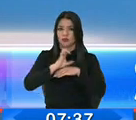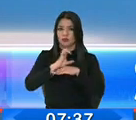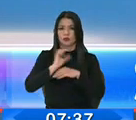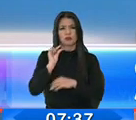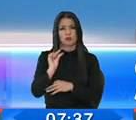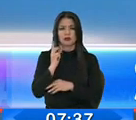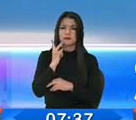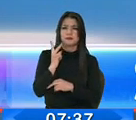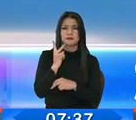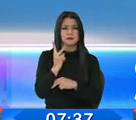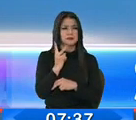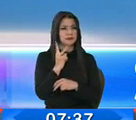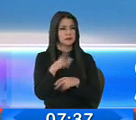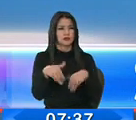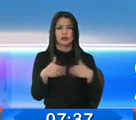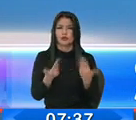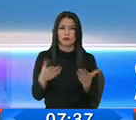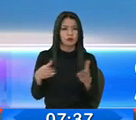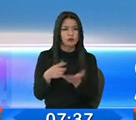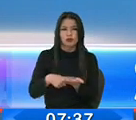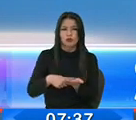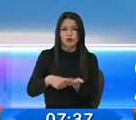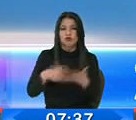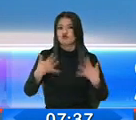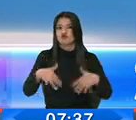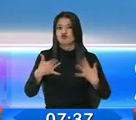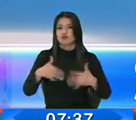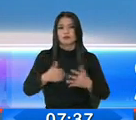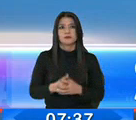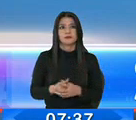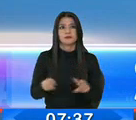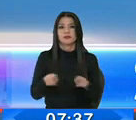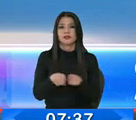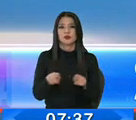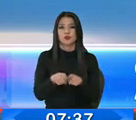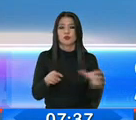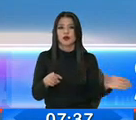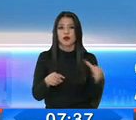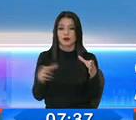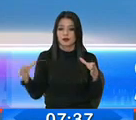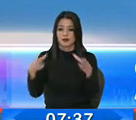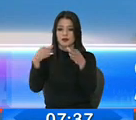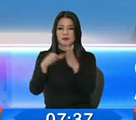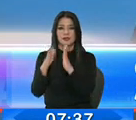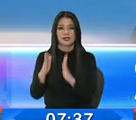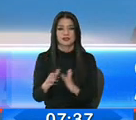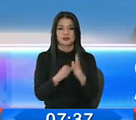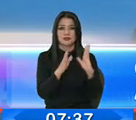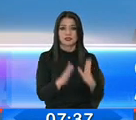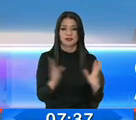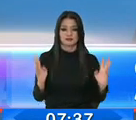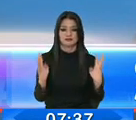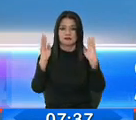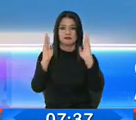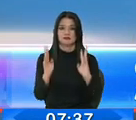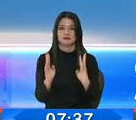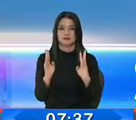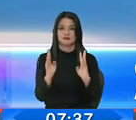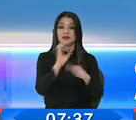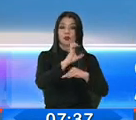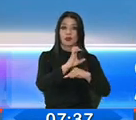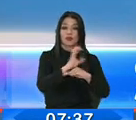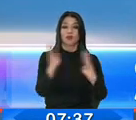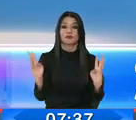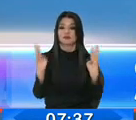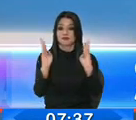poco viendo ya cómo fue la estructura de esta reunión, es como si hubieran reunido los dos gabinetes de ambos países. Estaban varios ministros representados del lado ecuatoriano